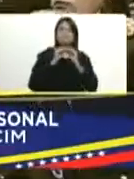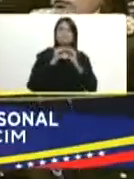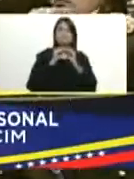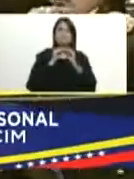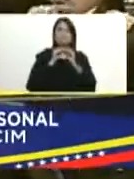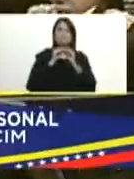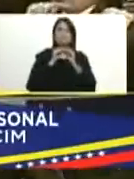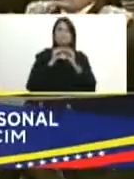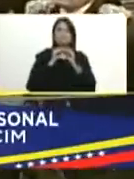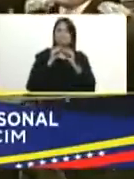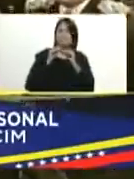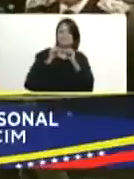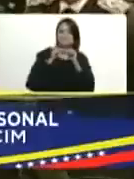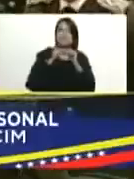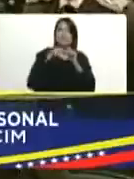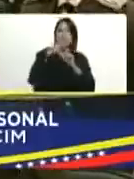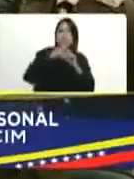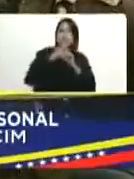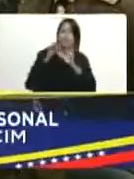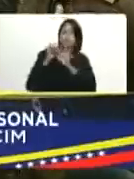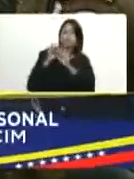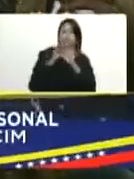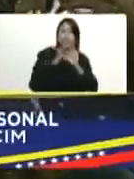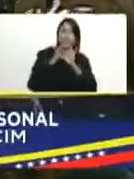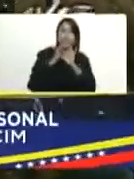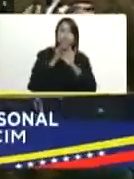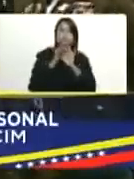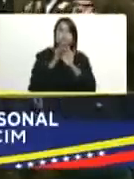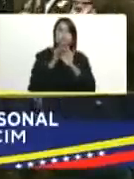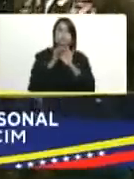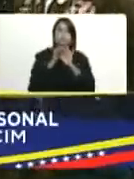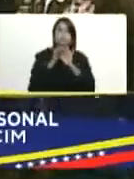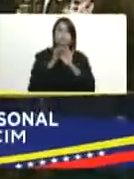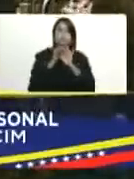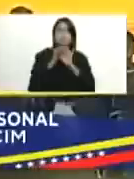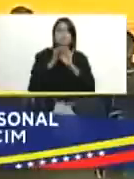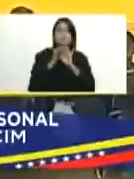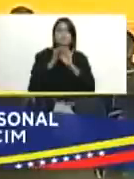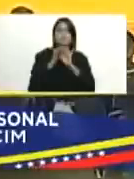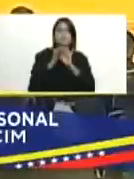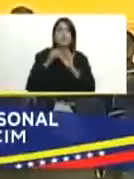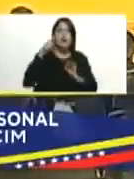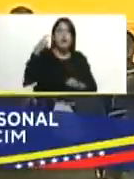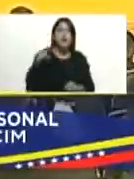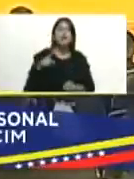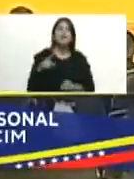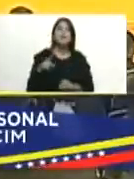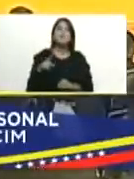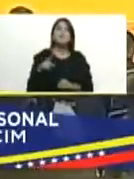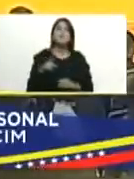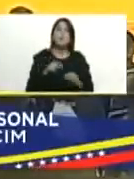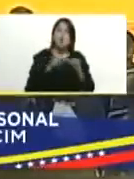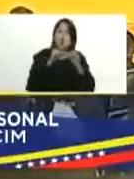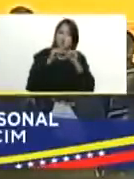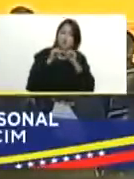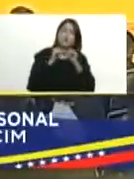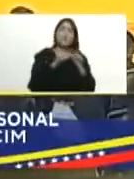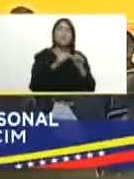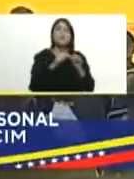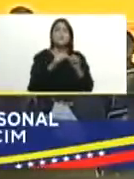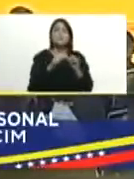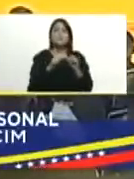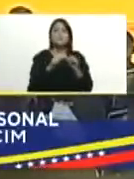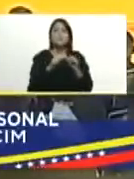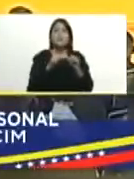combativa, cada vez más unida y cada vez más decidida a continuar en el camino de un